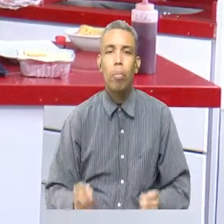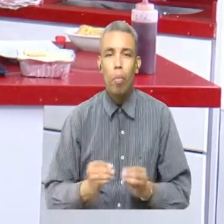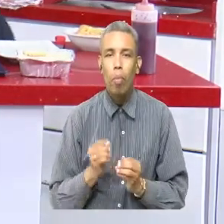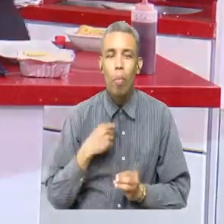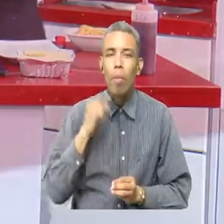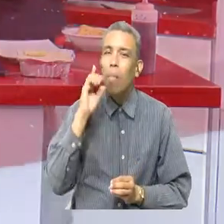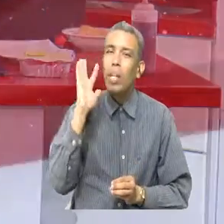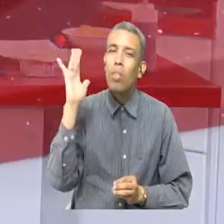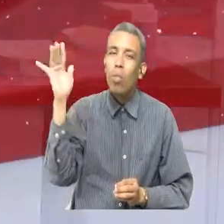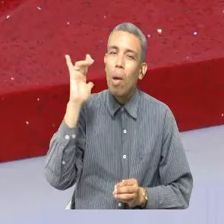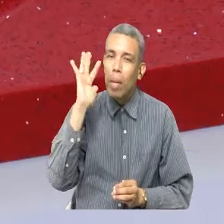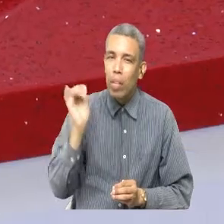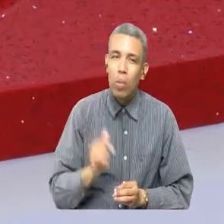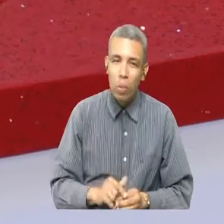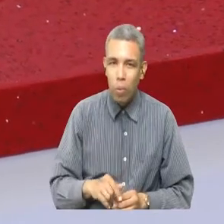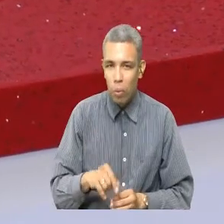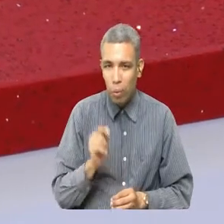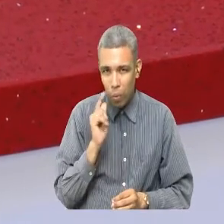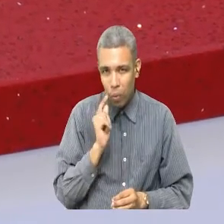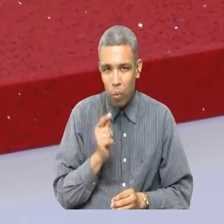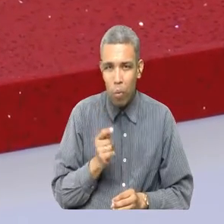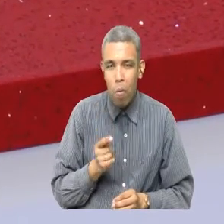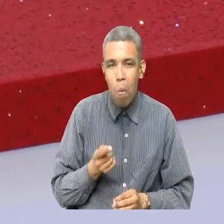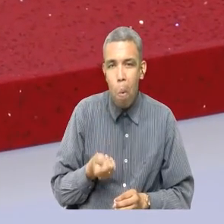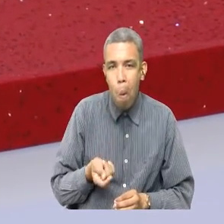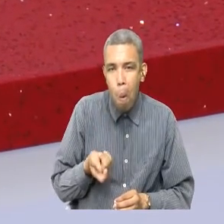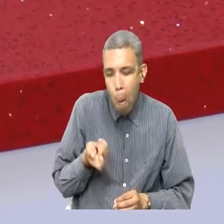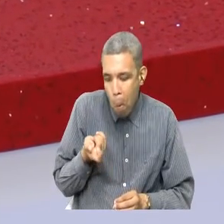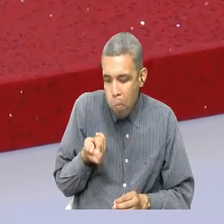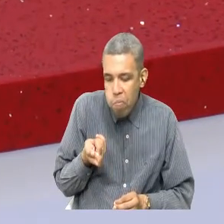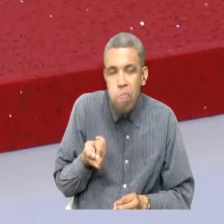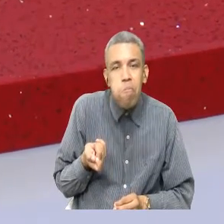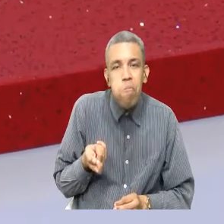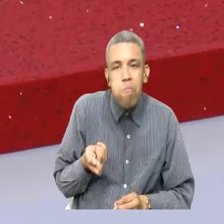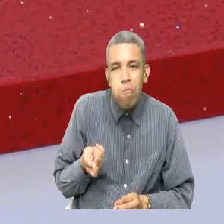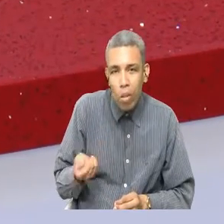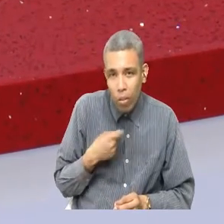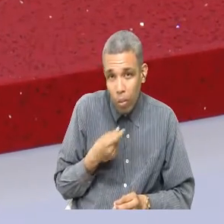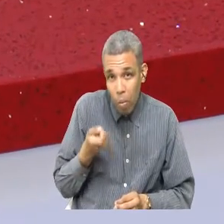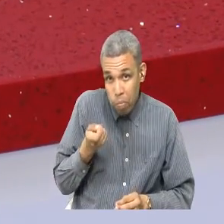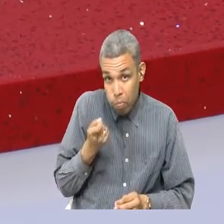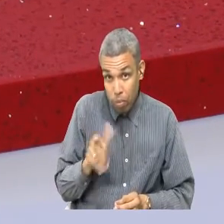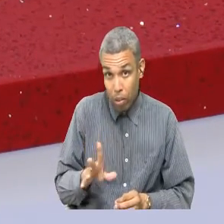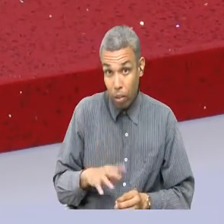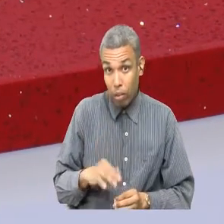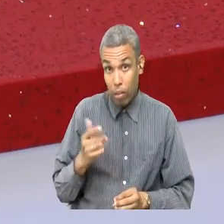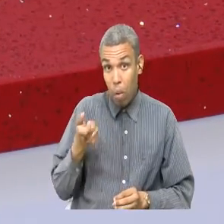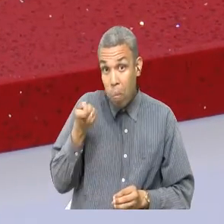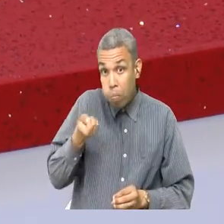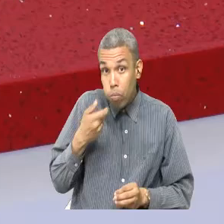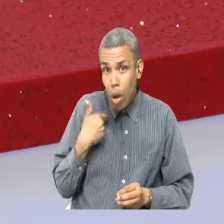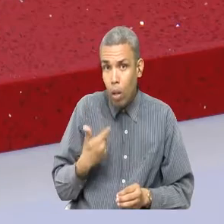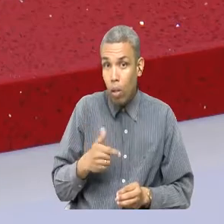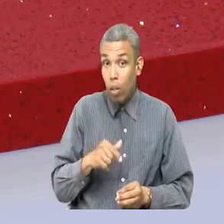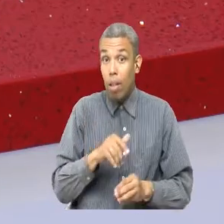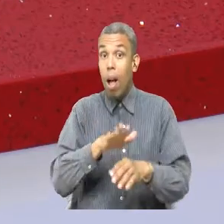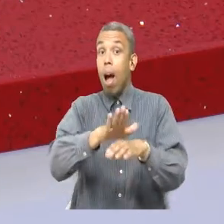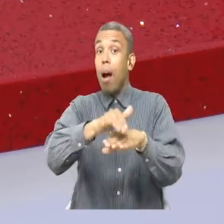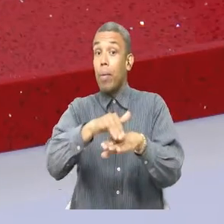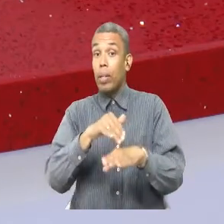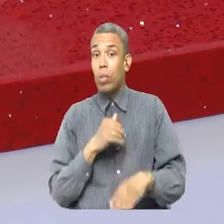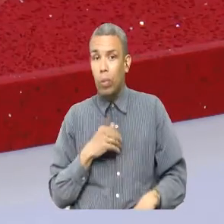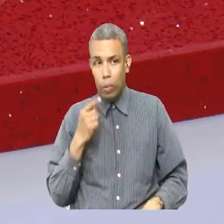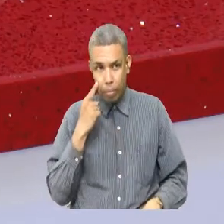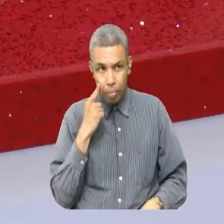oiga, vamos. Un truquito aquí con el truquito del día. Las uchuvas son buenísimas para las personas que sufrimos de la vista. Vean, se lo recomiendo. Hágase